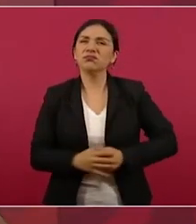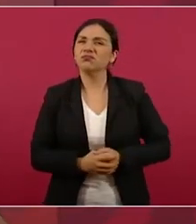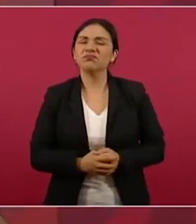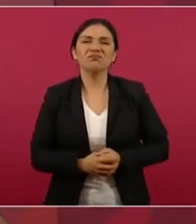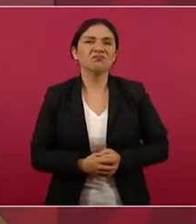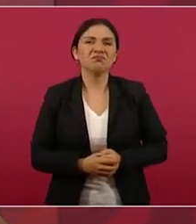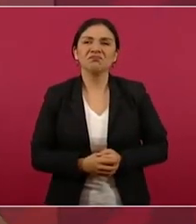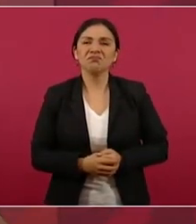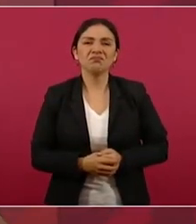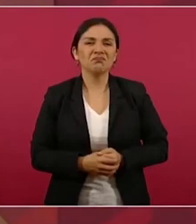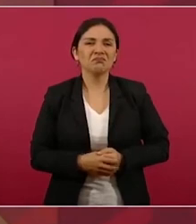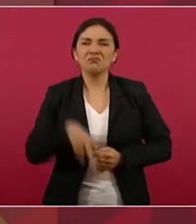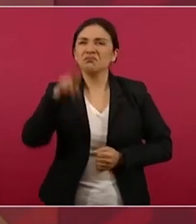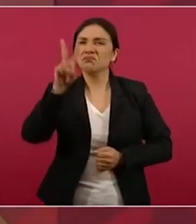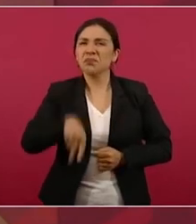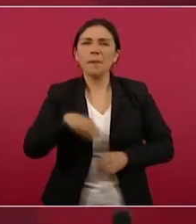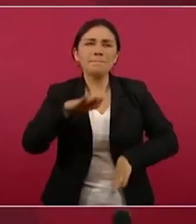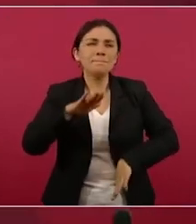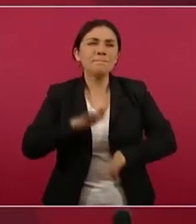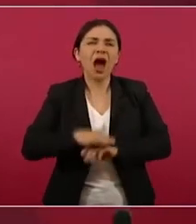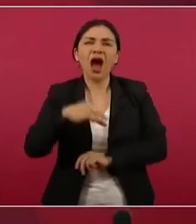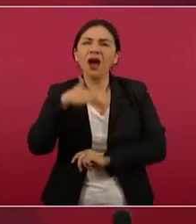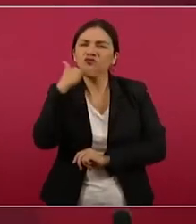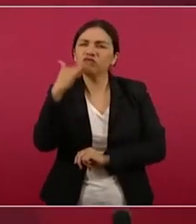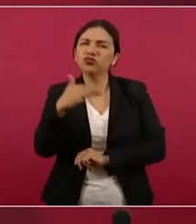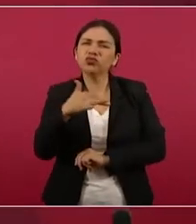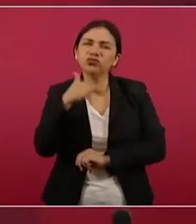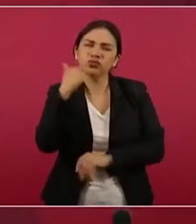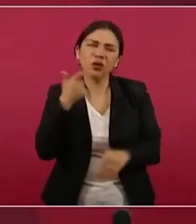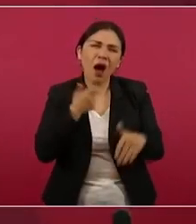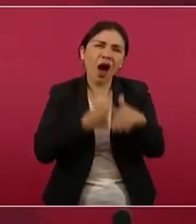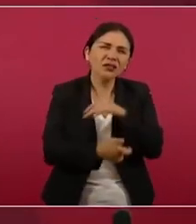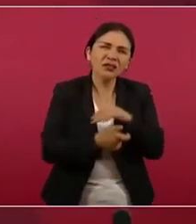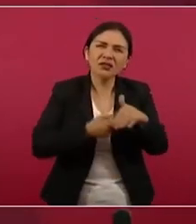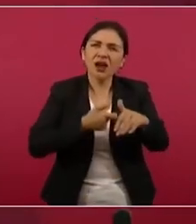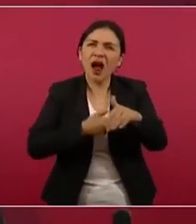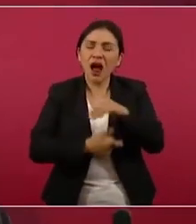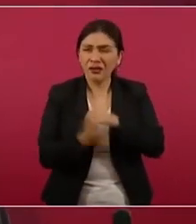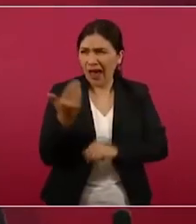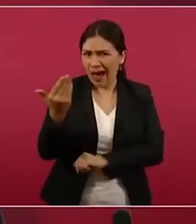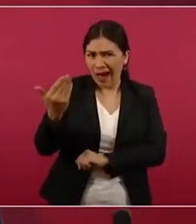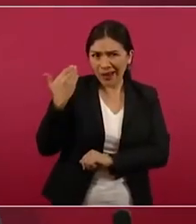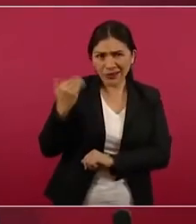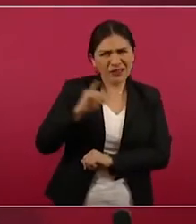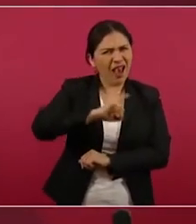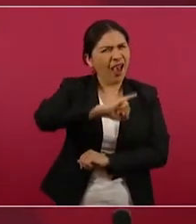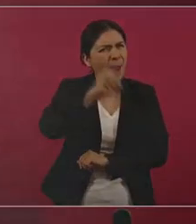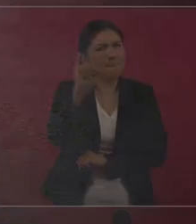corrupción nunca vista.